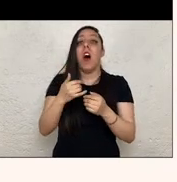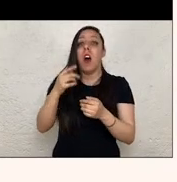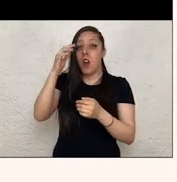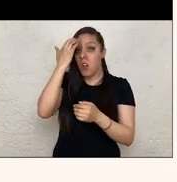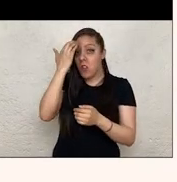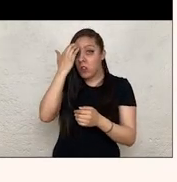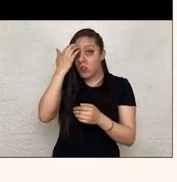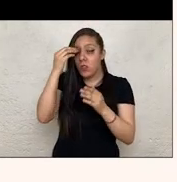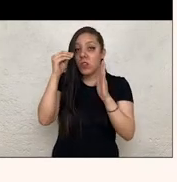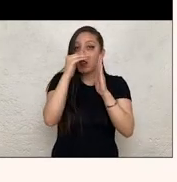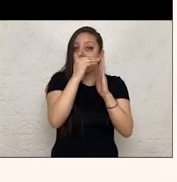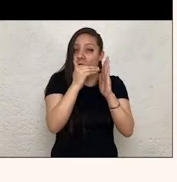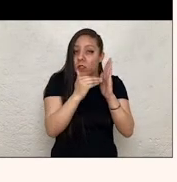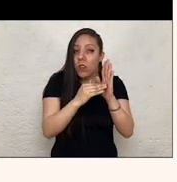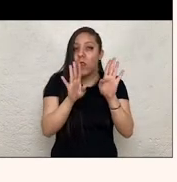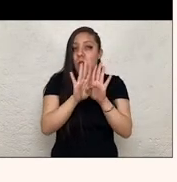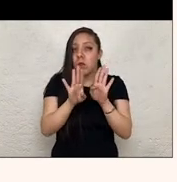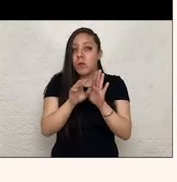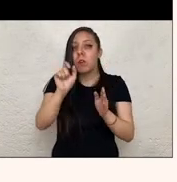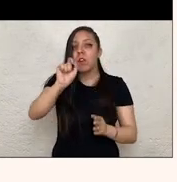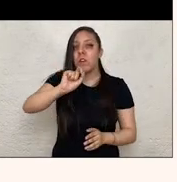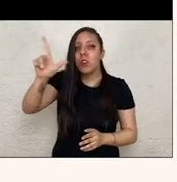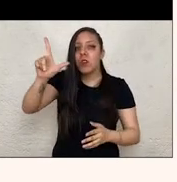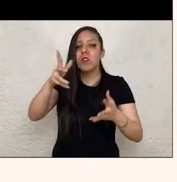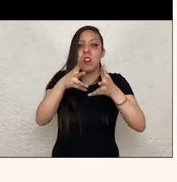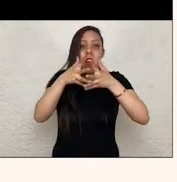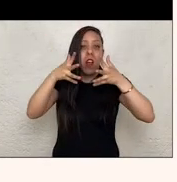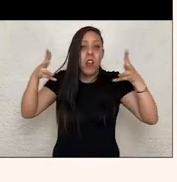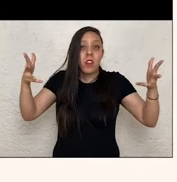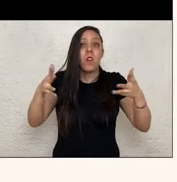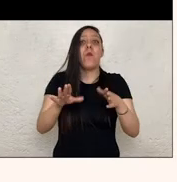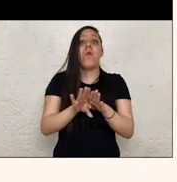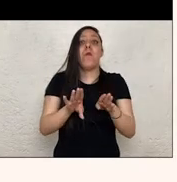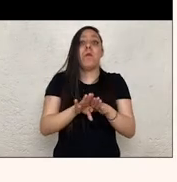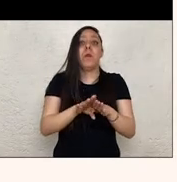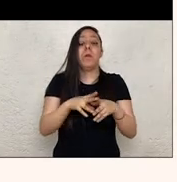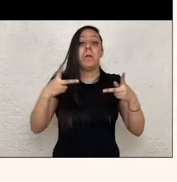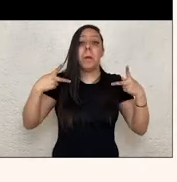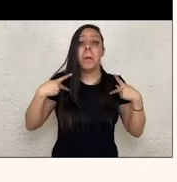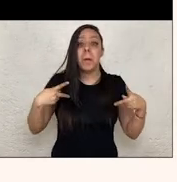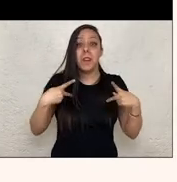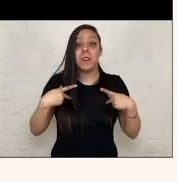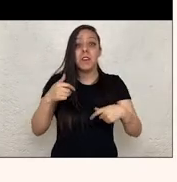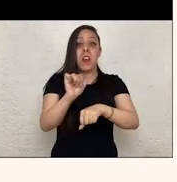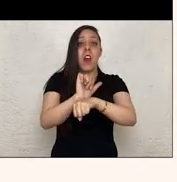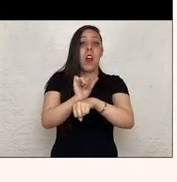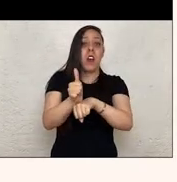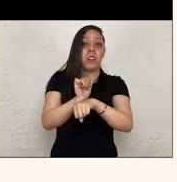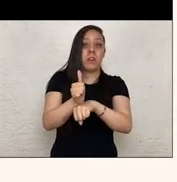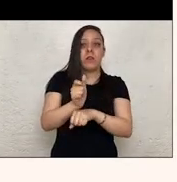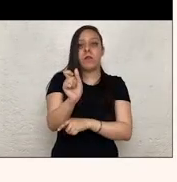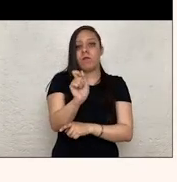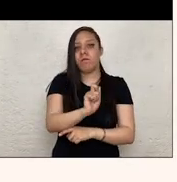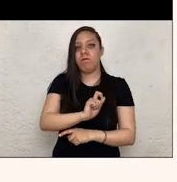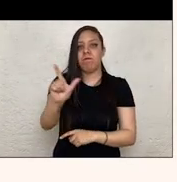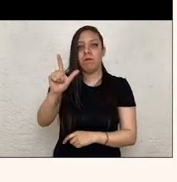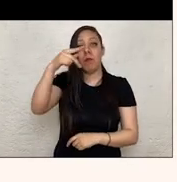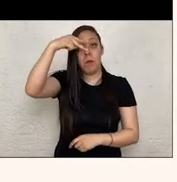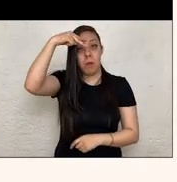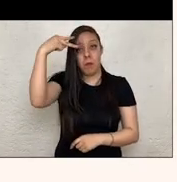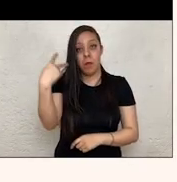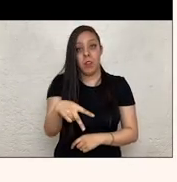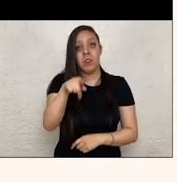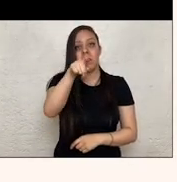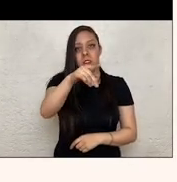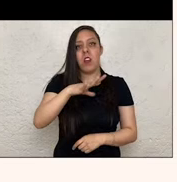Se conocen las pinturas famosas y bien grandes de los artistas mexicanos, los pintores mexicanos, pero